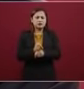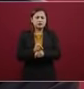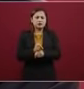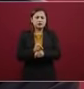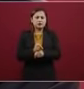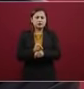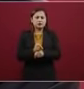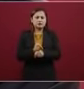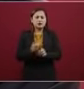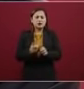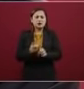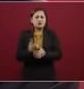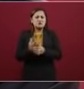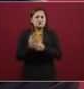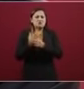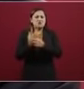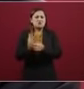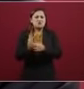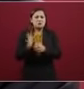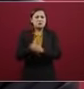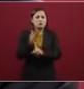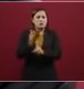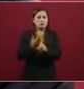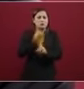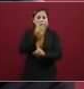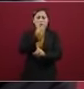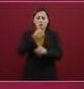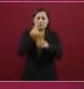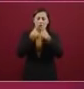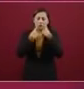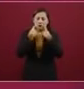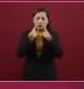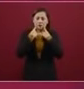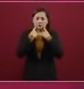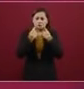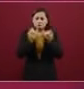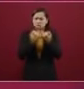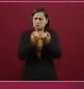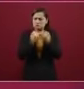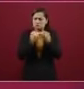porque era un hombre de sentimientos. Villa también lloraba.